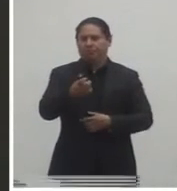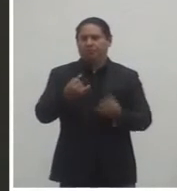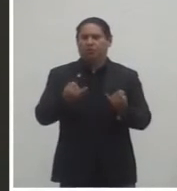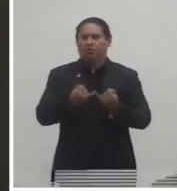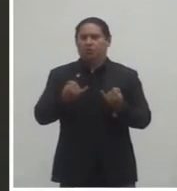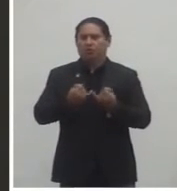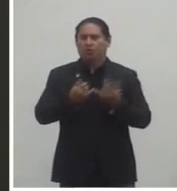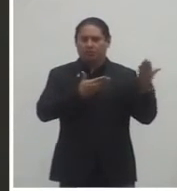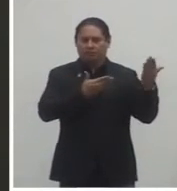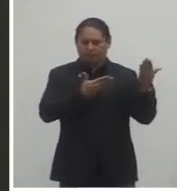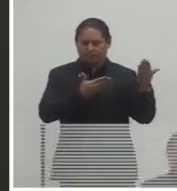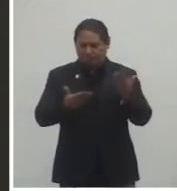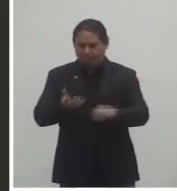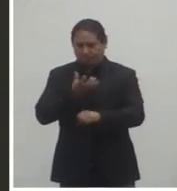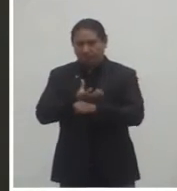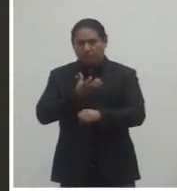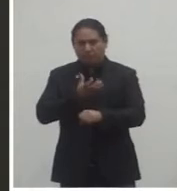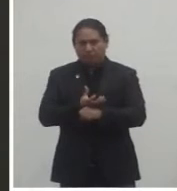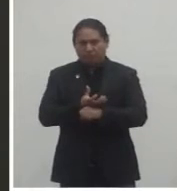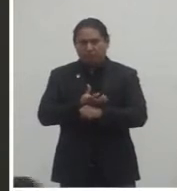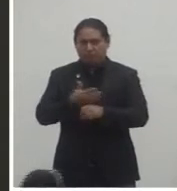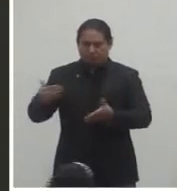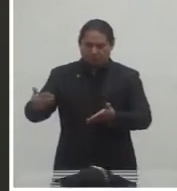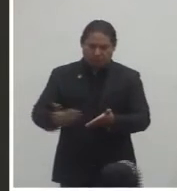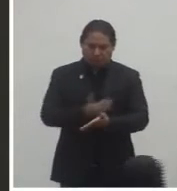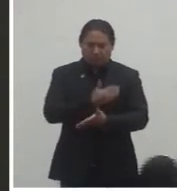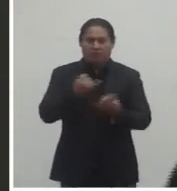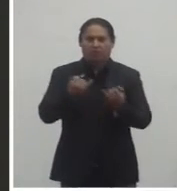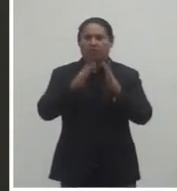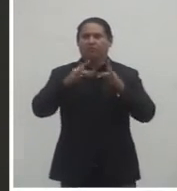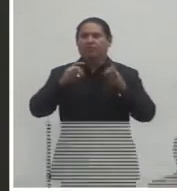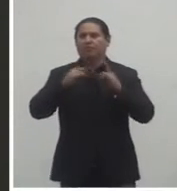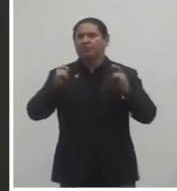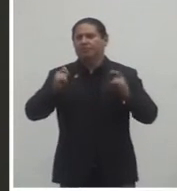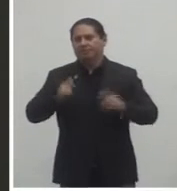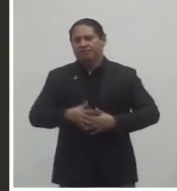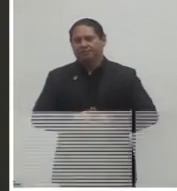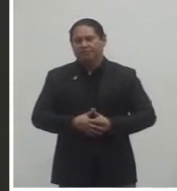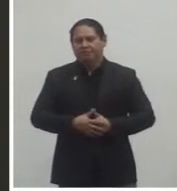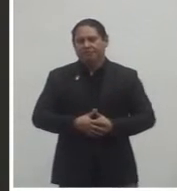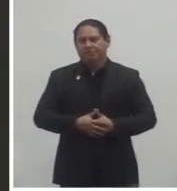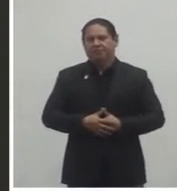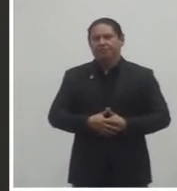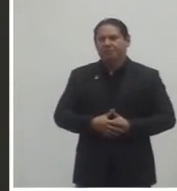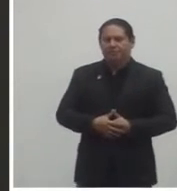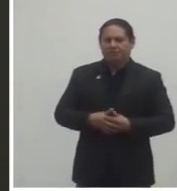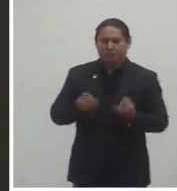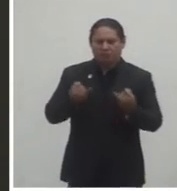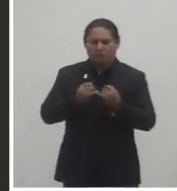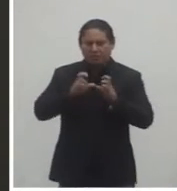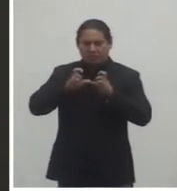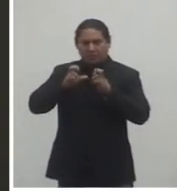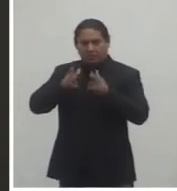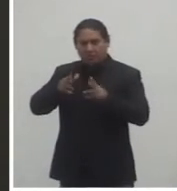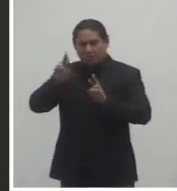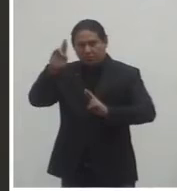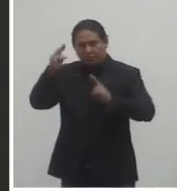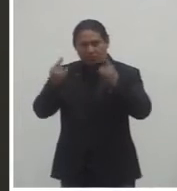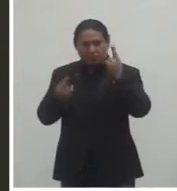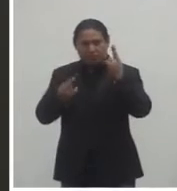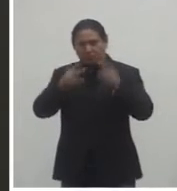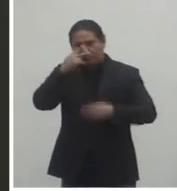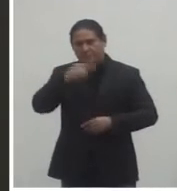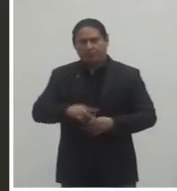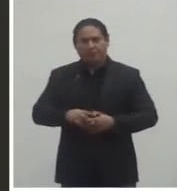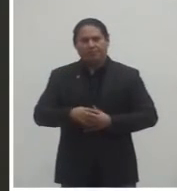invasión norteamericana y en la intervención francesa. También hubo en Chiapas revolución